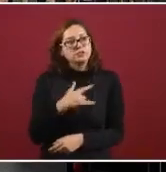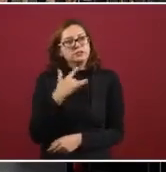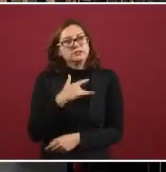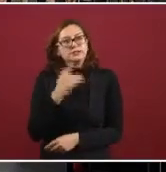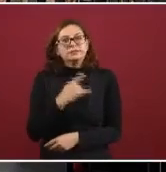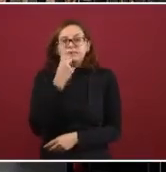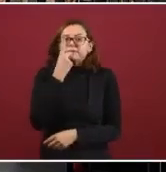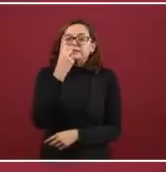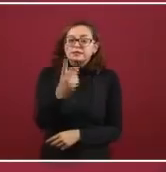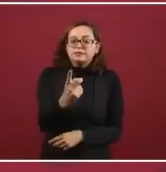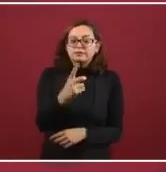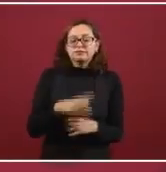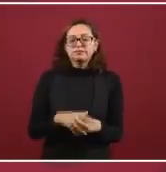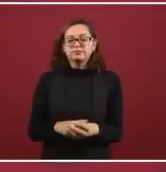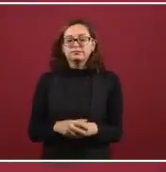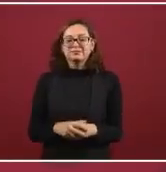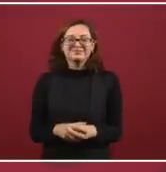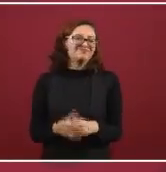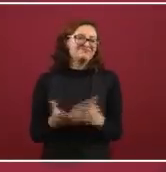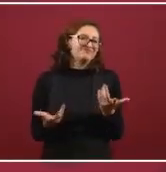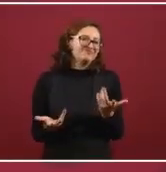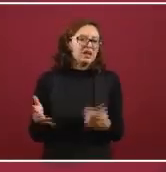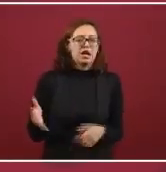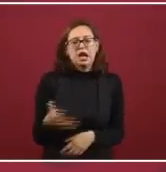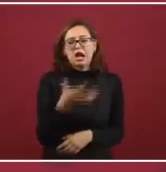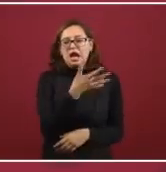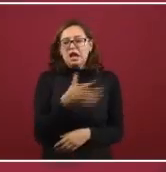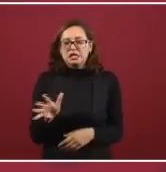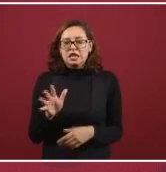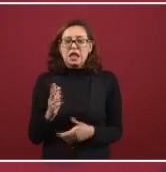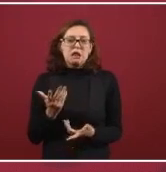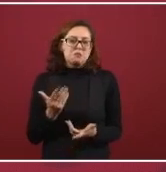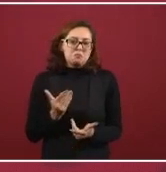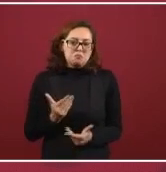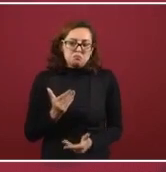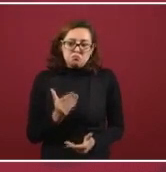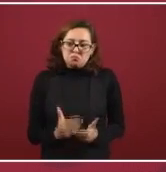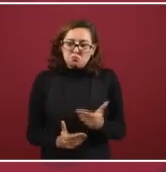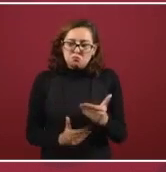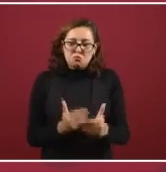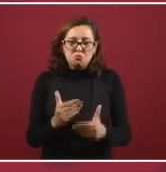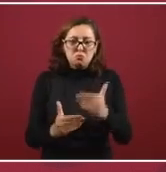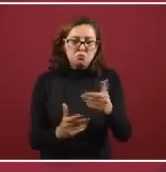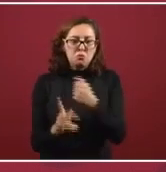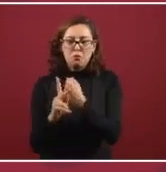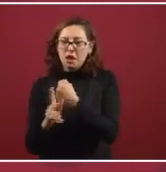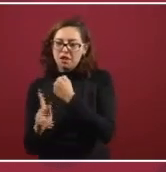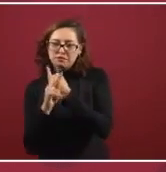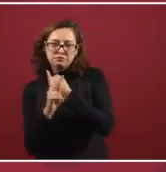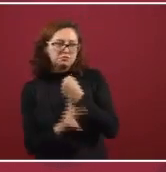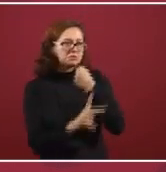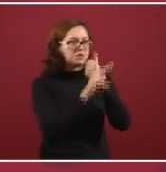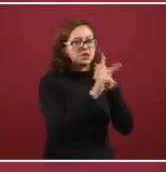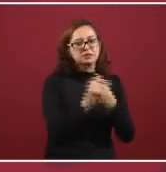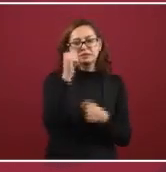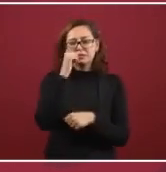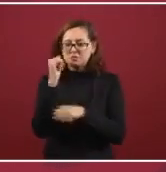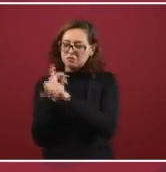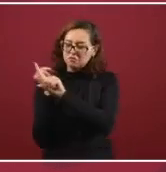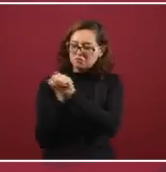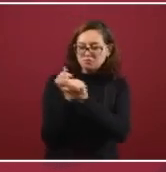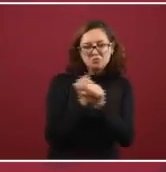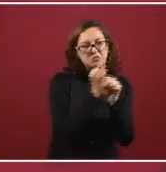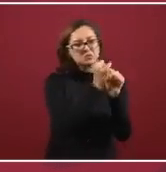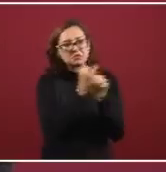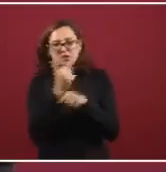que por lo general hay procesos de investigación entre ambos países, antidumping, como